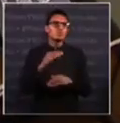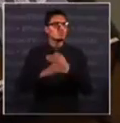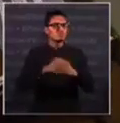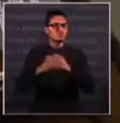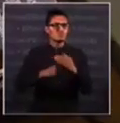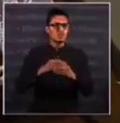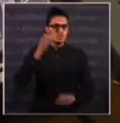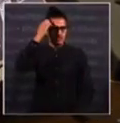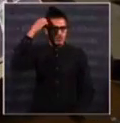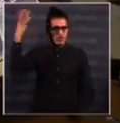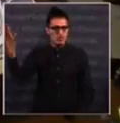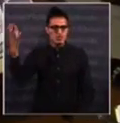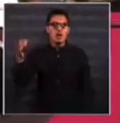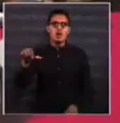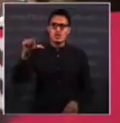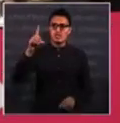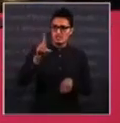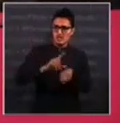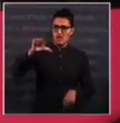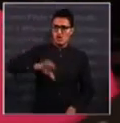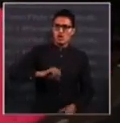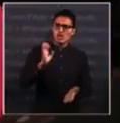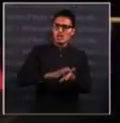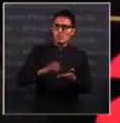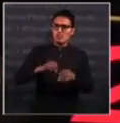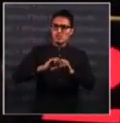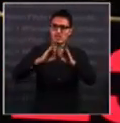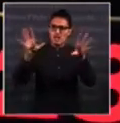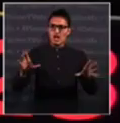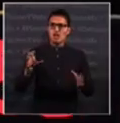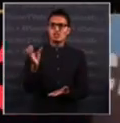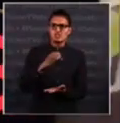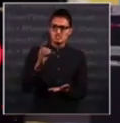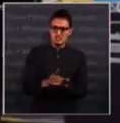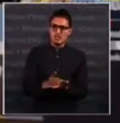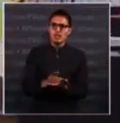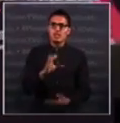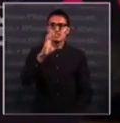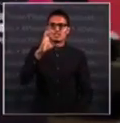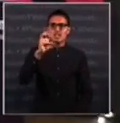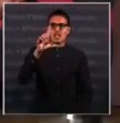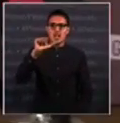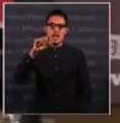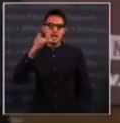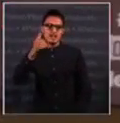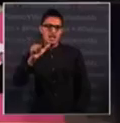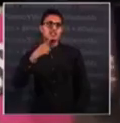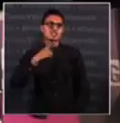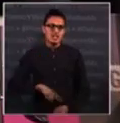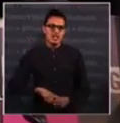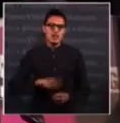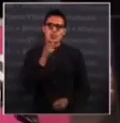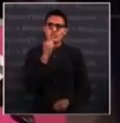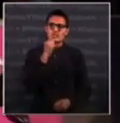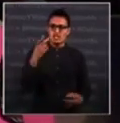sido olvidados, donde hoy nos dieron un ejemplo más claro todavía en la ciudad de Celaya, donde todos los policías se unieron